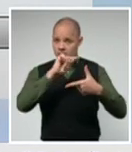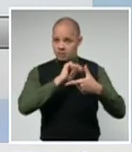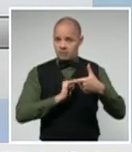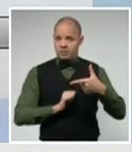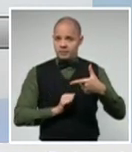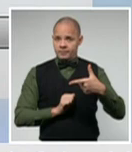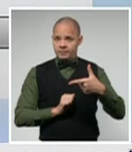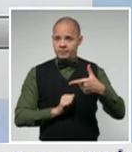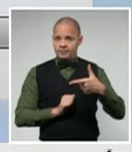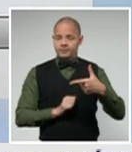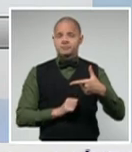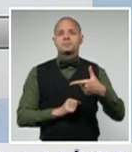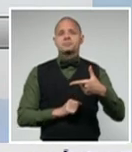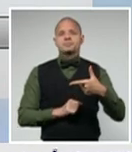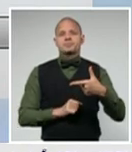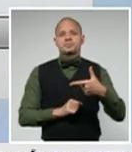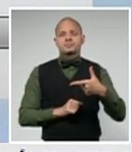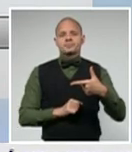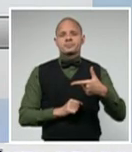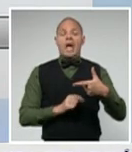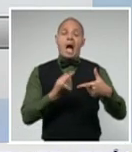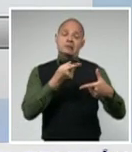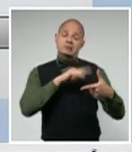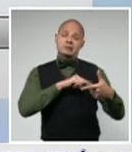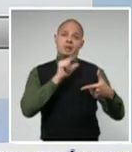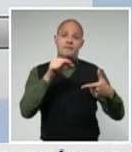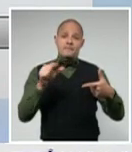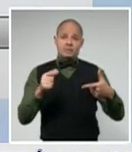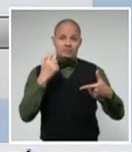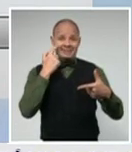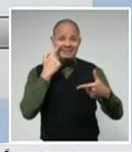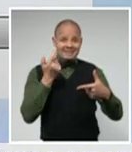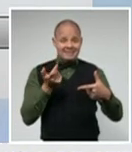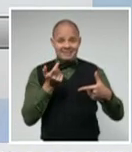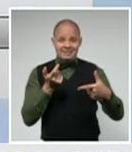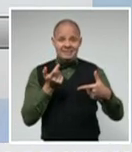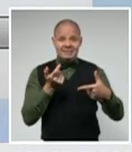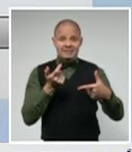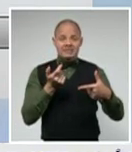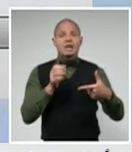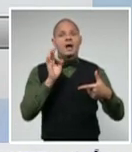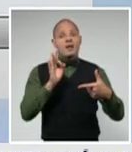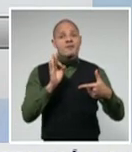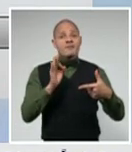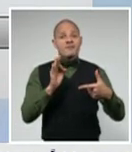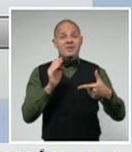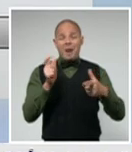región. Fallecieron, fíjense que de los 8.833 del mundo,